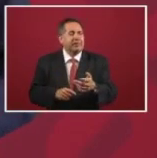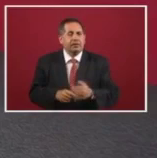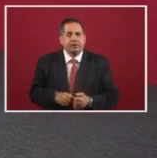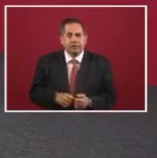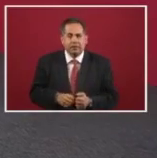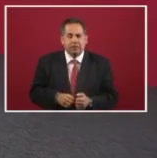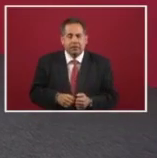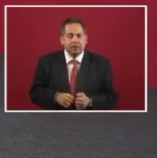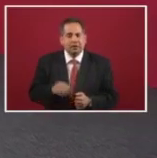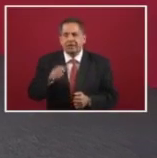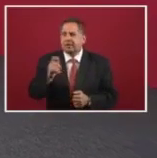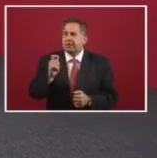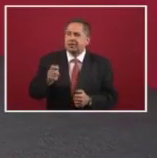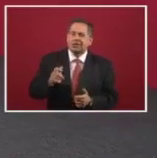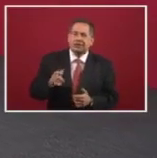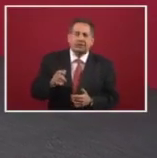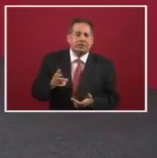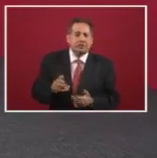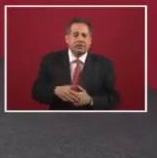vida